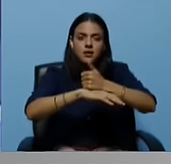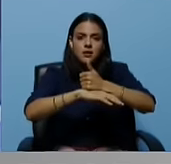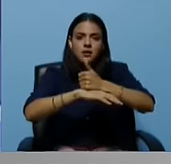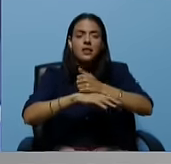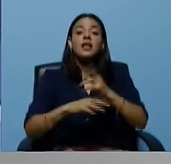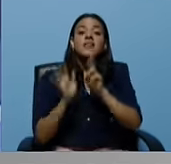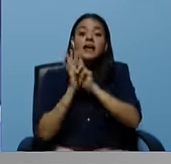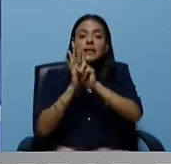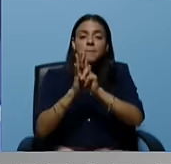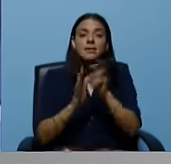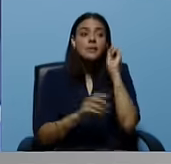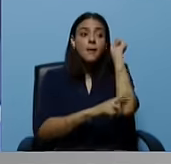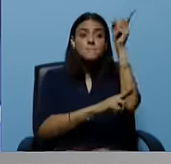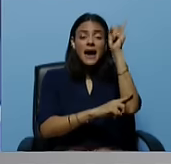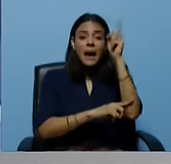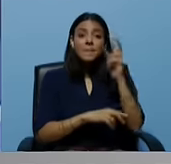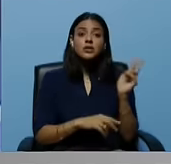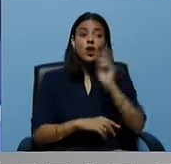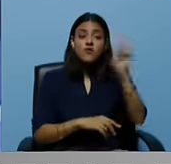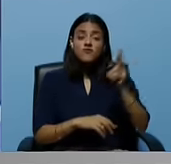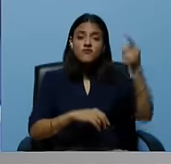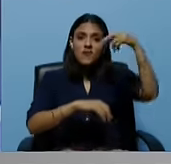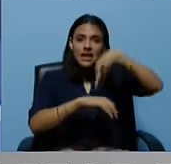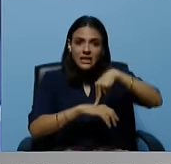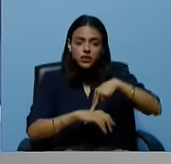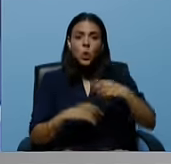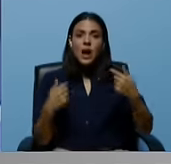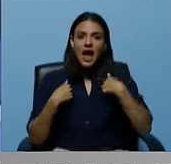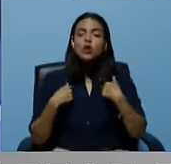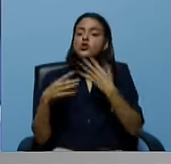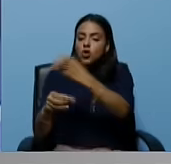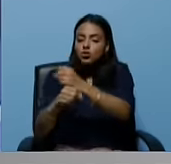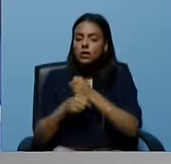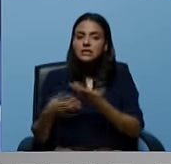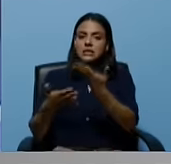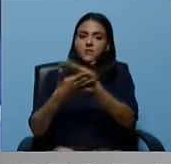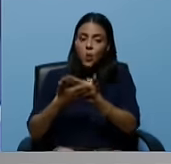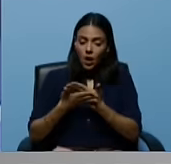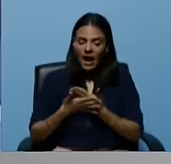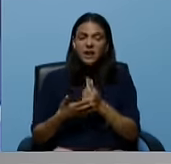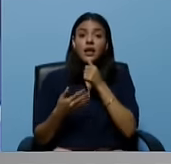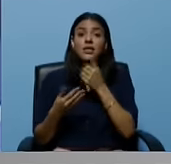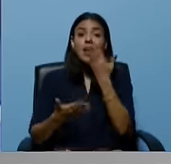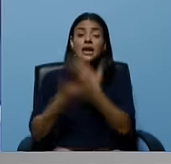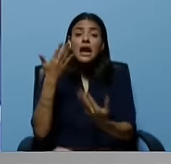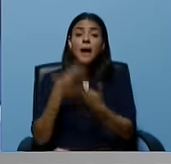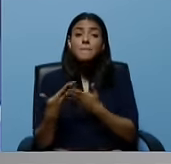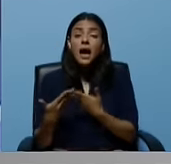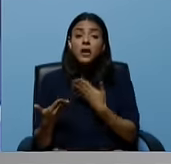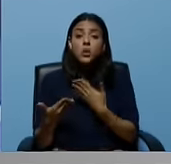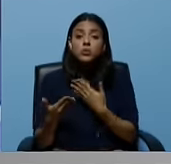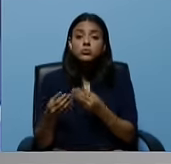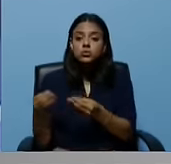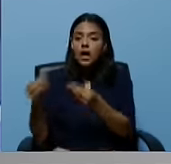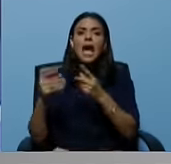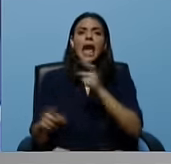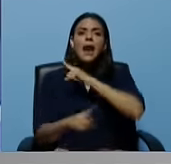representante del Parlamento venezolano que recibo esa carta de mano. No fue que me la